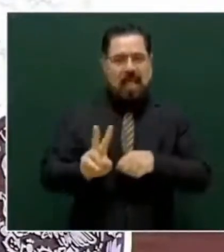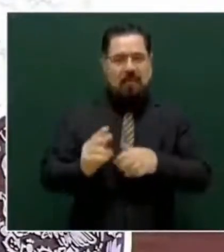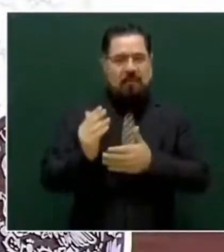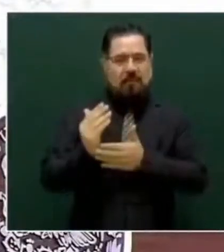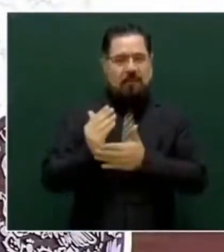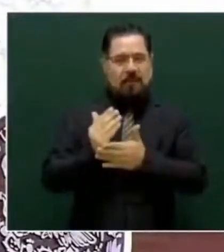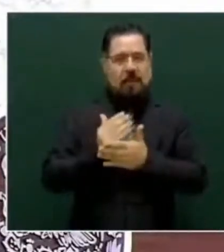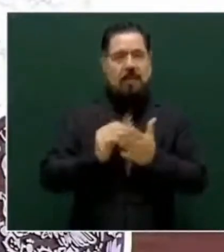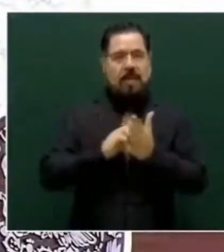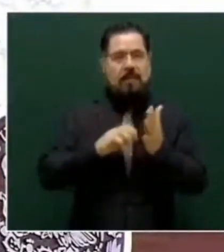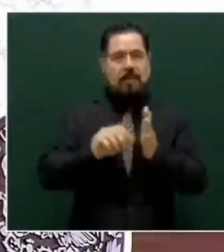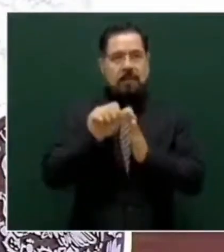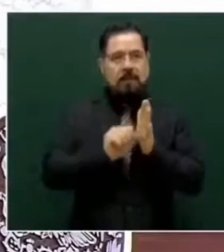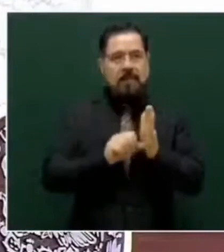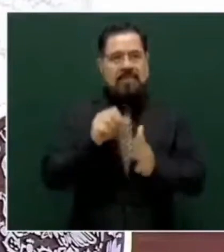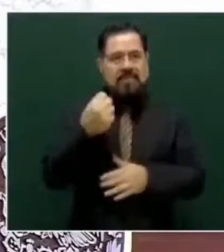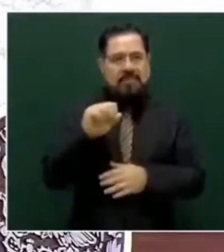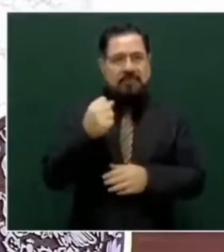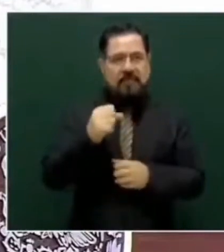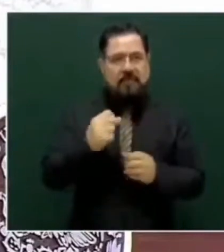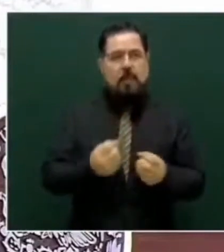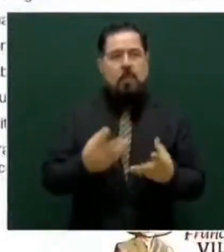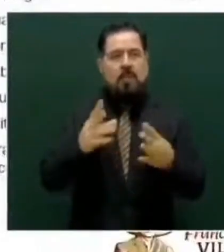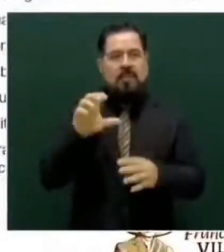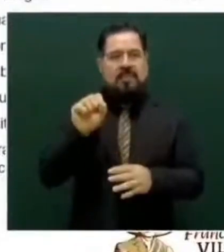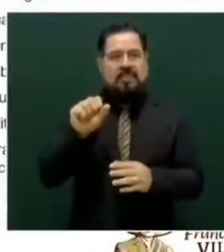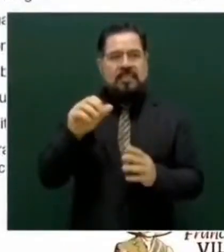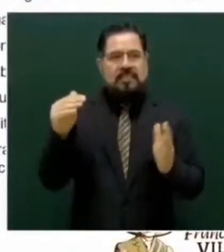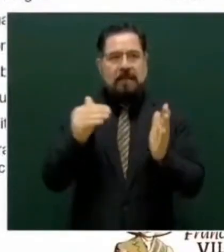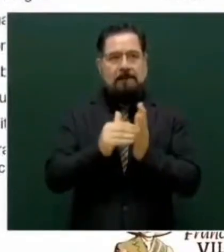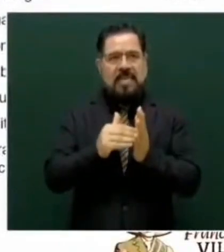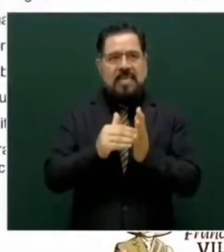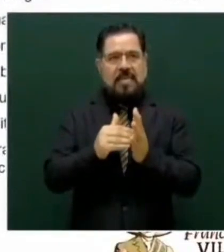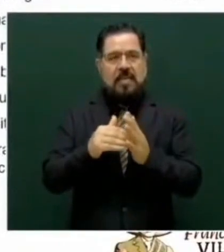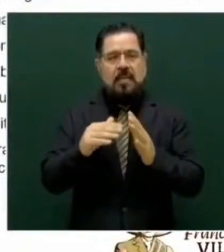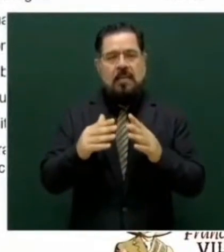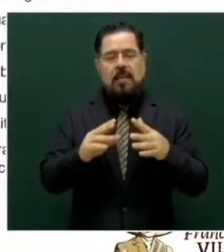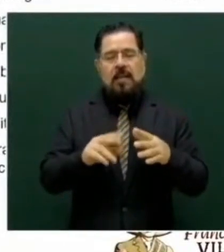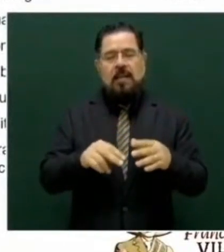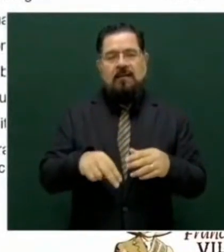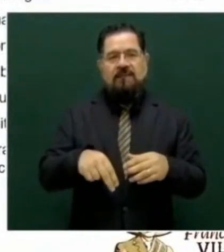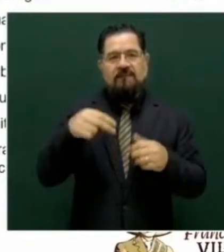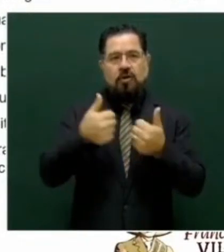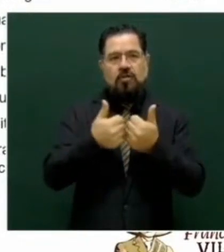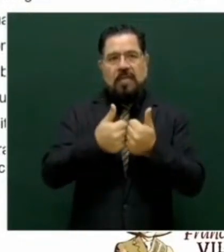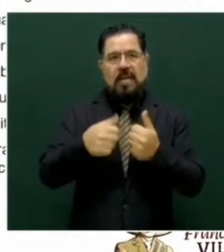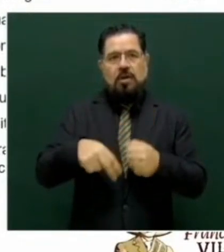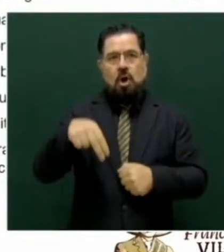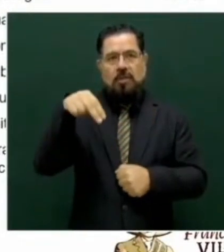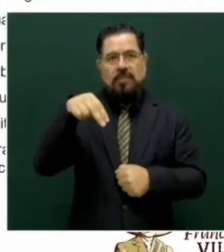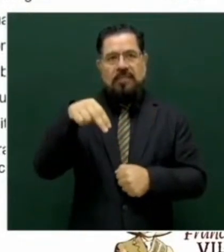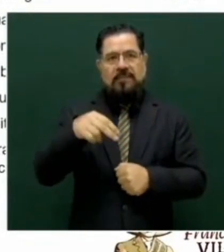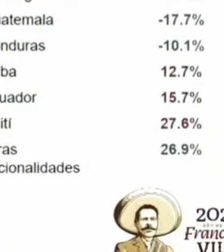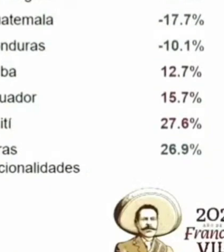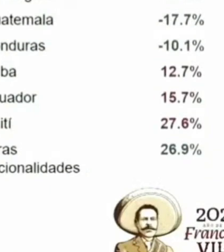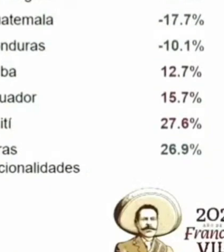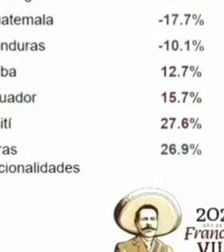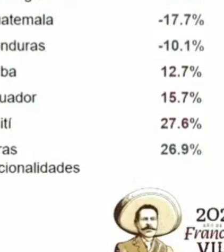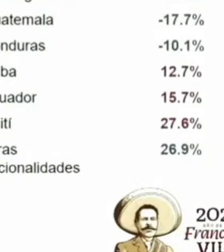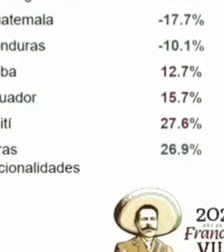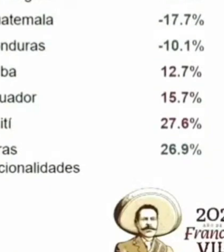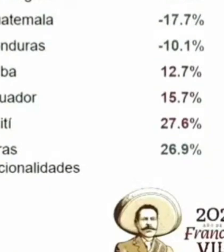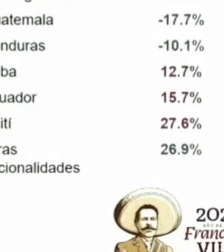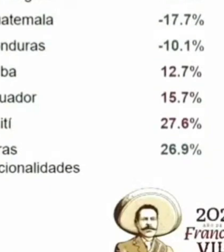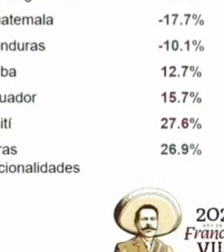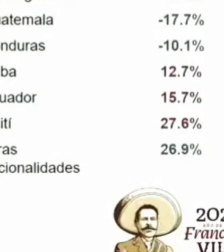en septiembre teníamos alrededor de 60,000 que estaban llegando a la frontera norte, y ahora ya tenemos alrededor de